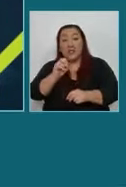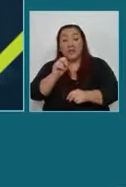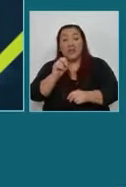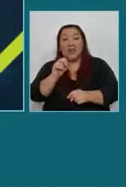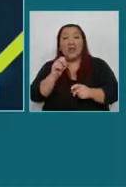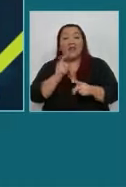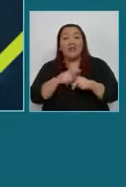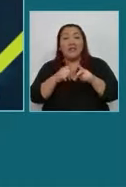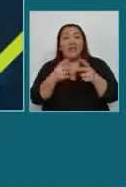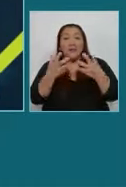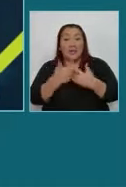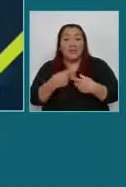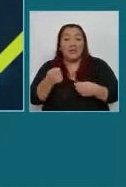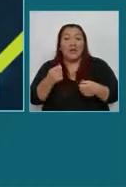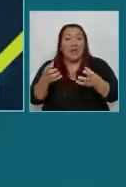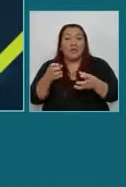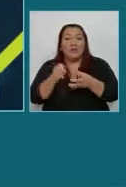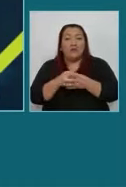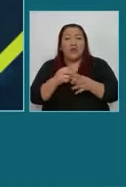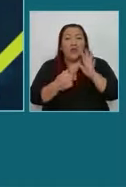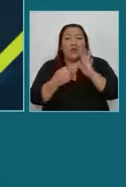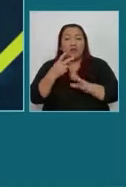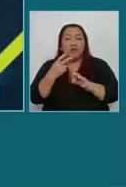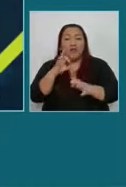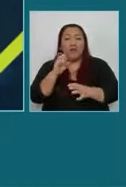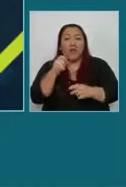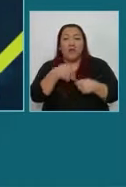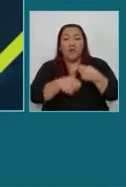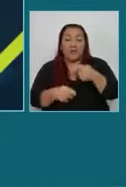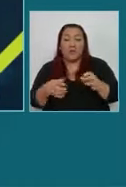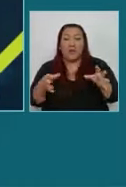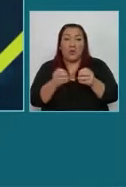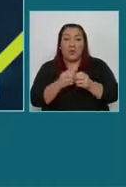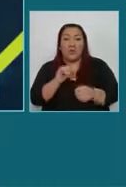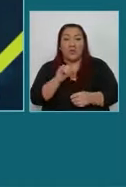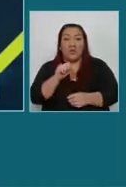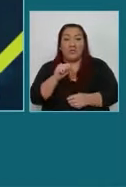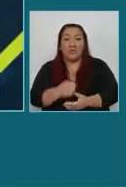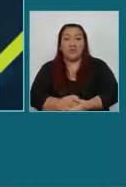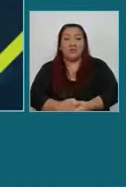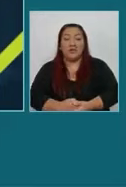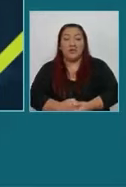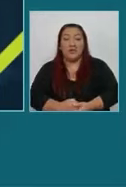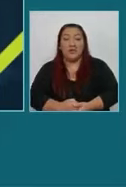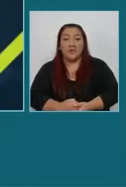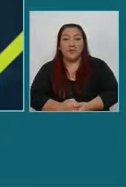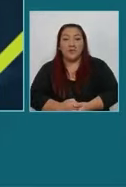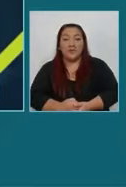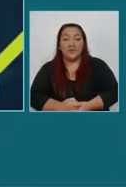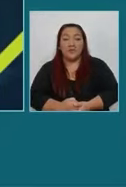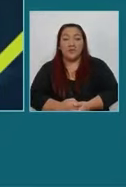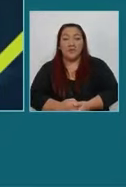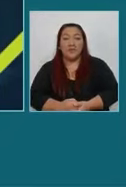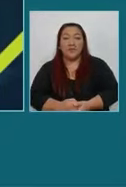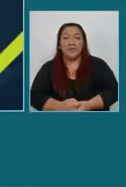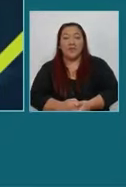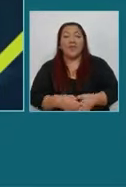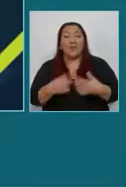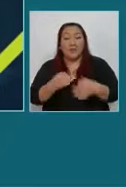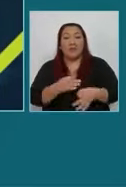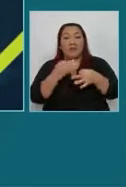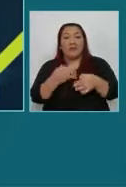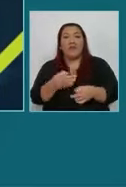ha realizado una cantidad de 12 foros de inversión junto al IES, ¿no? A la Red Ángel del IES. Han pasado